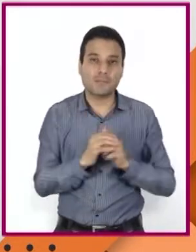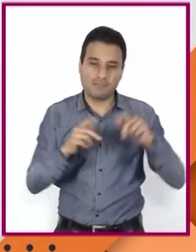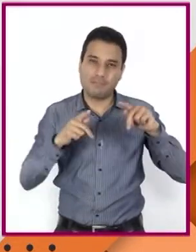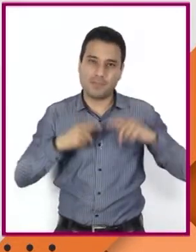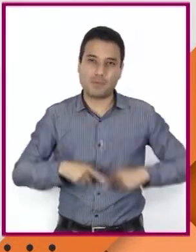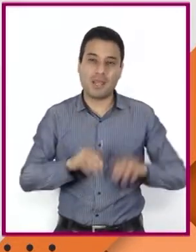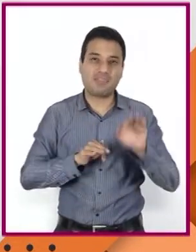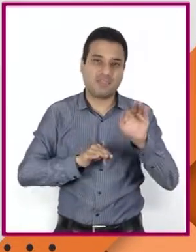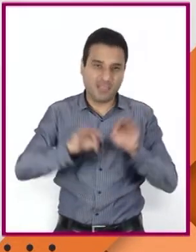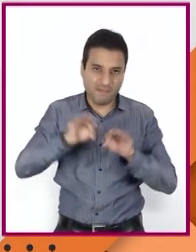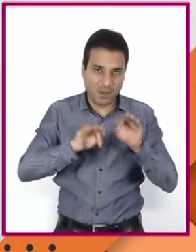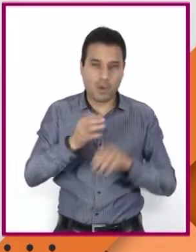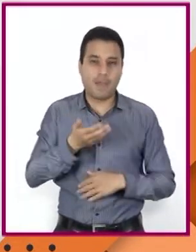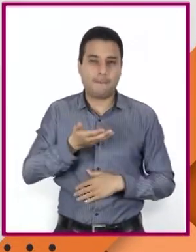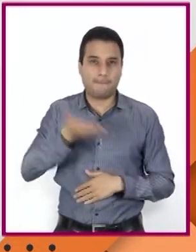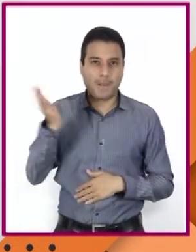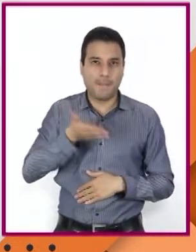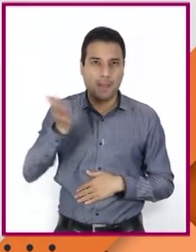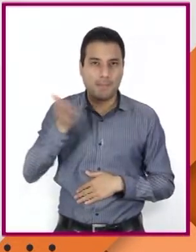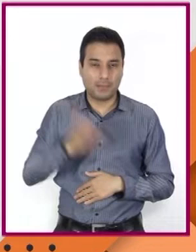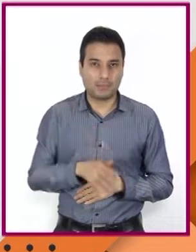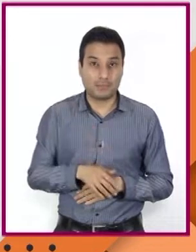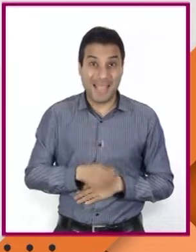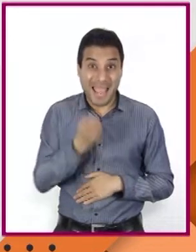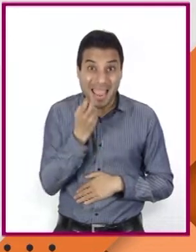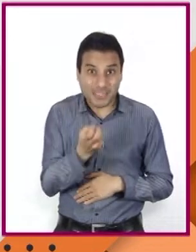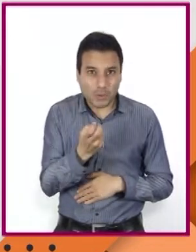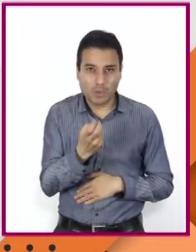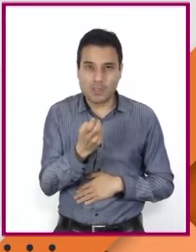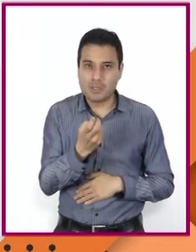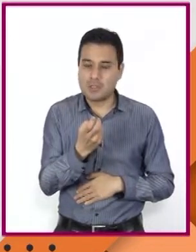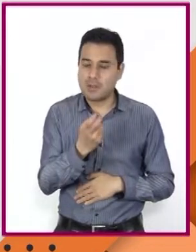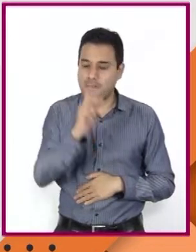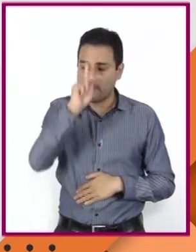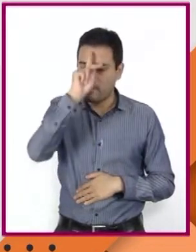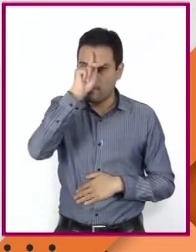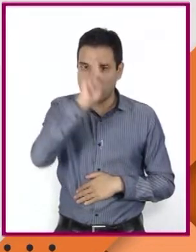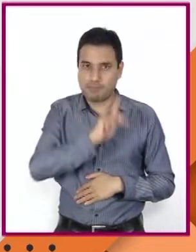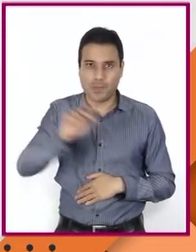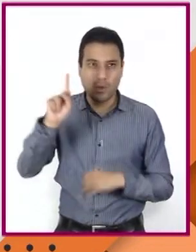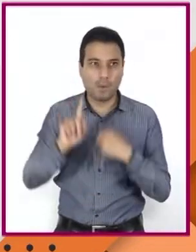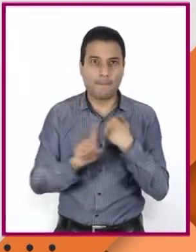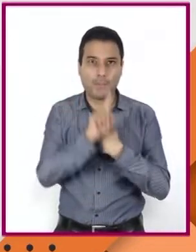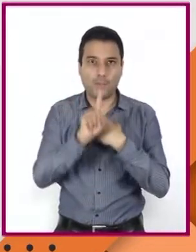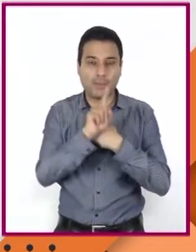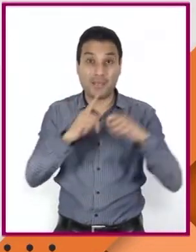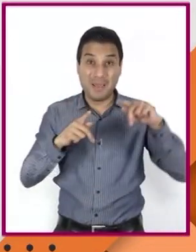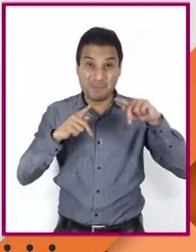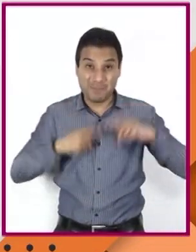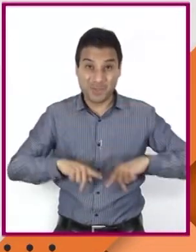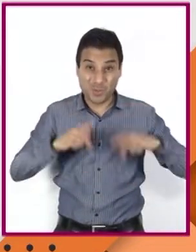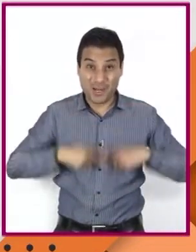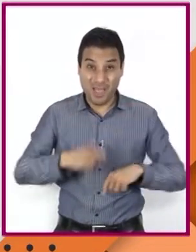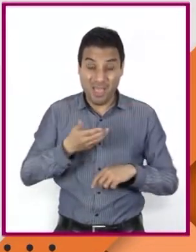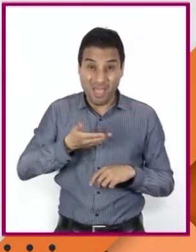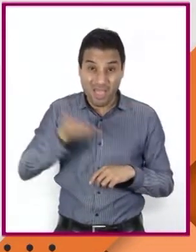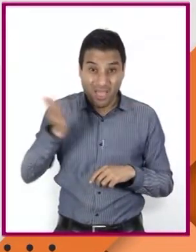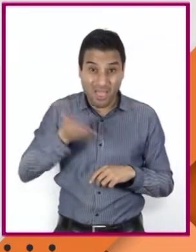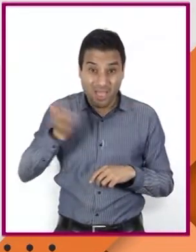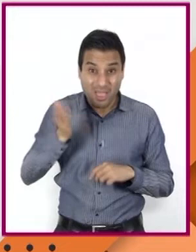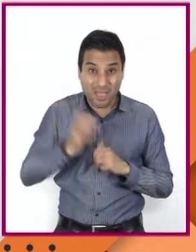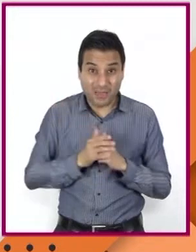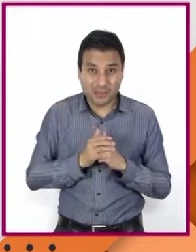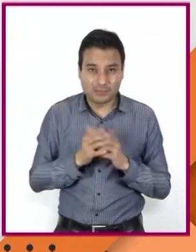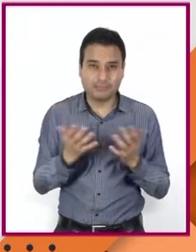trabajadores. Pero esto, de hecho, complicó aún más la situación, pues entre más desempleados hubiera, menos